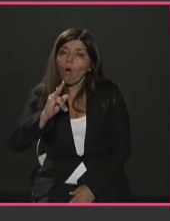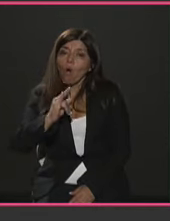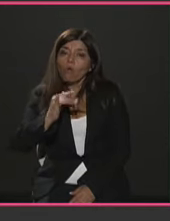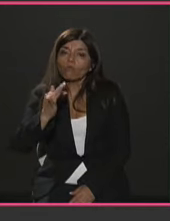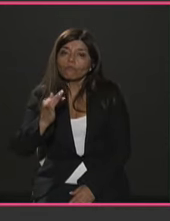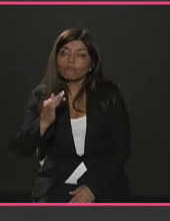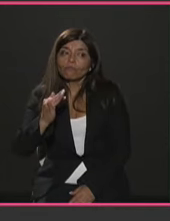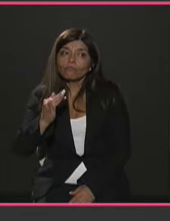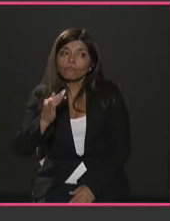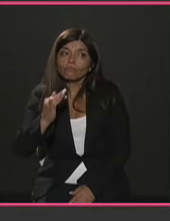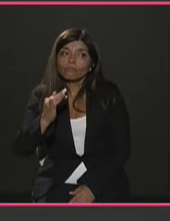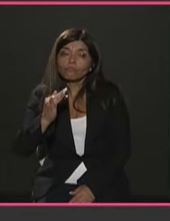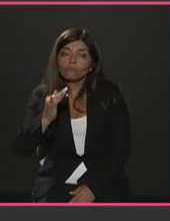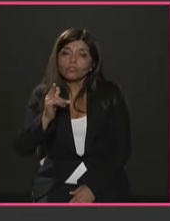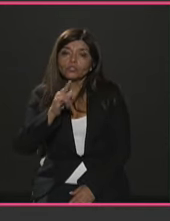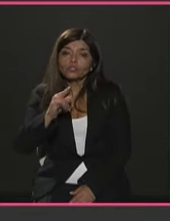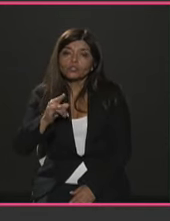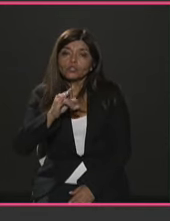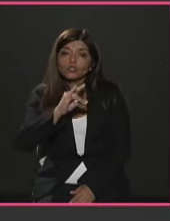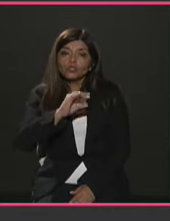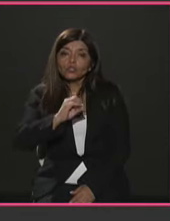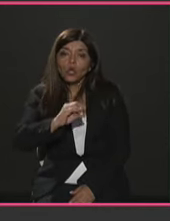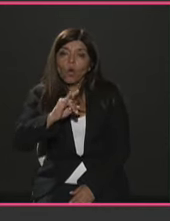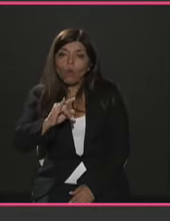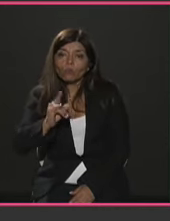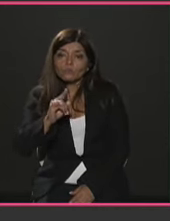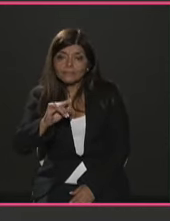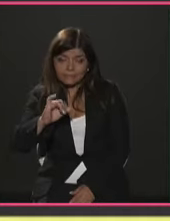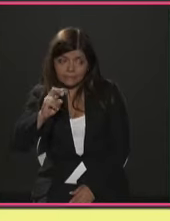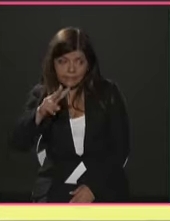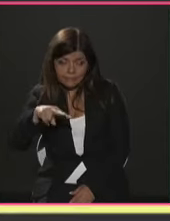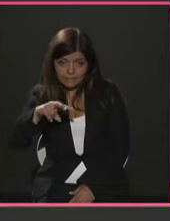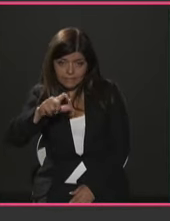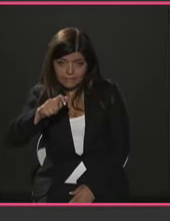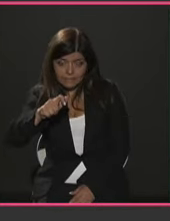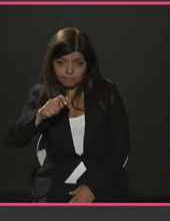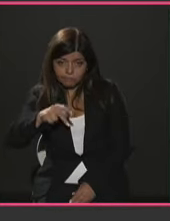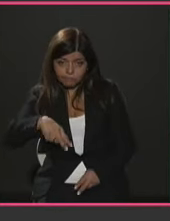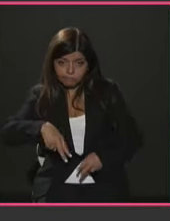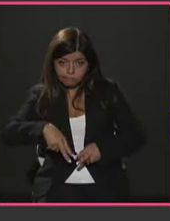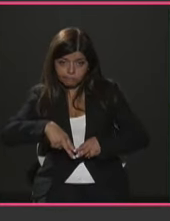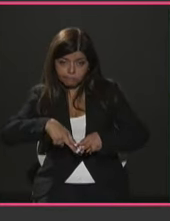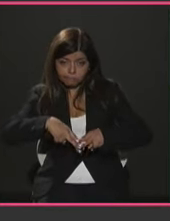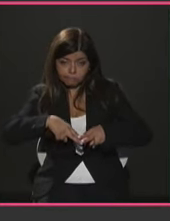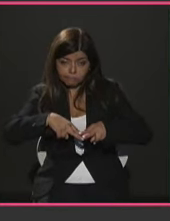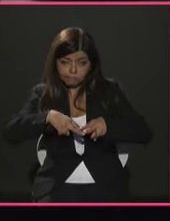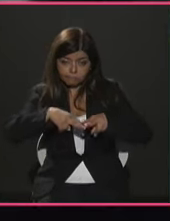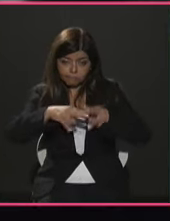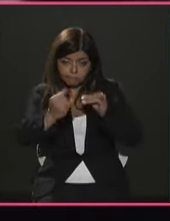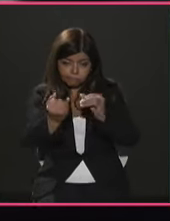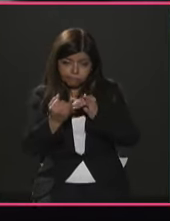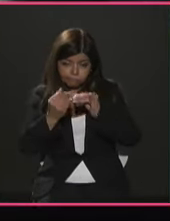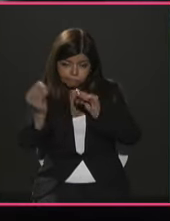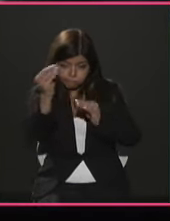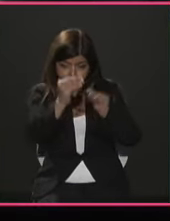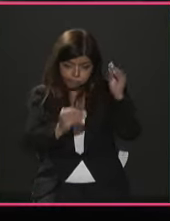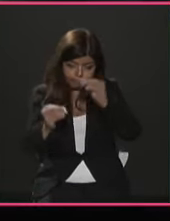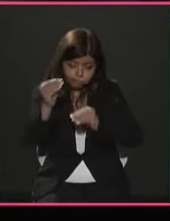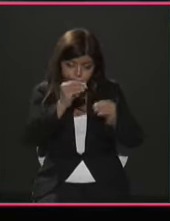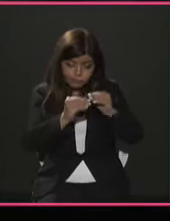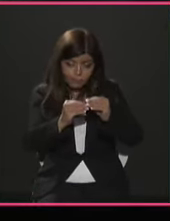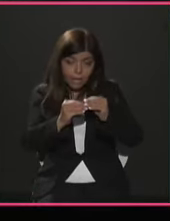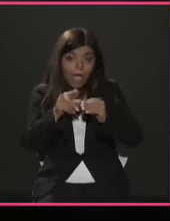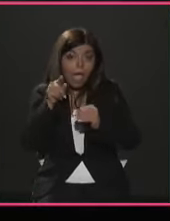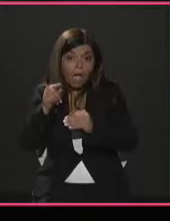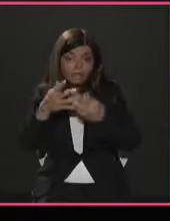llamó el crowd sourcing porque se eh acumuló mucha mucha información el nih en Estados